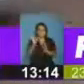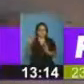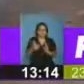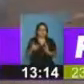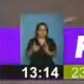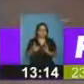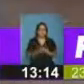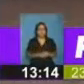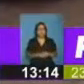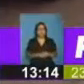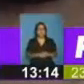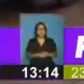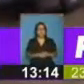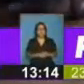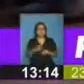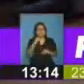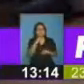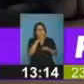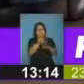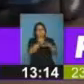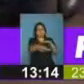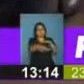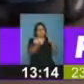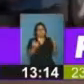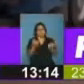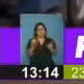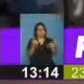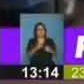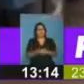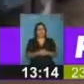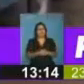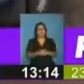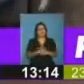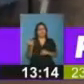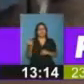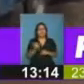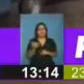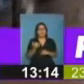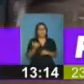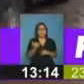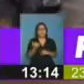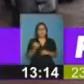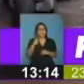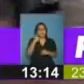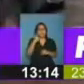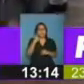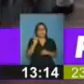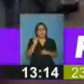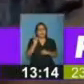que esta gran fila que tenemos de vehículos se extiende en otro sector también, a la espera